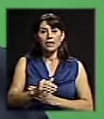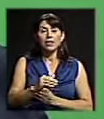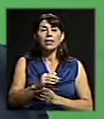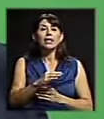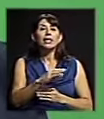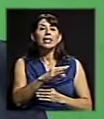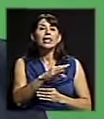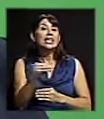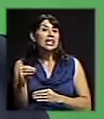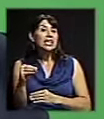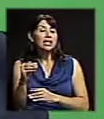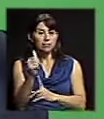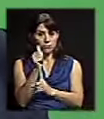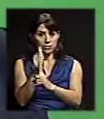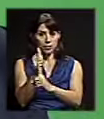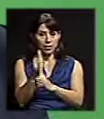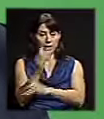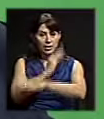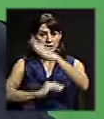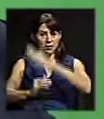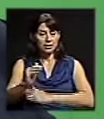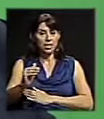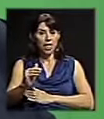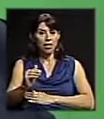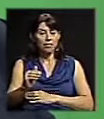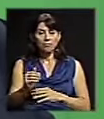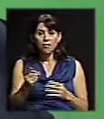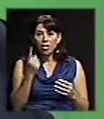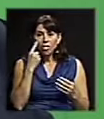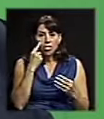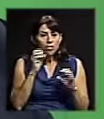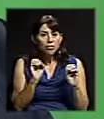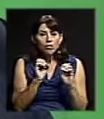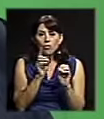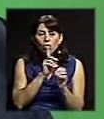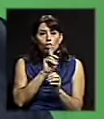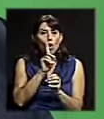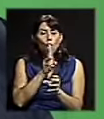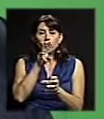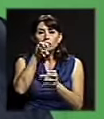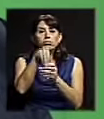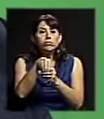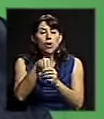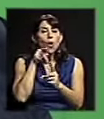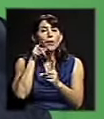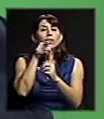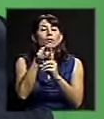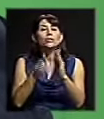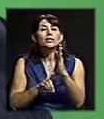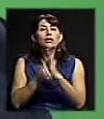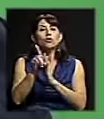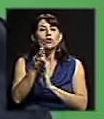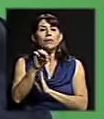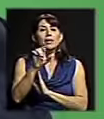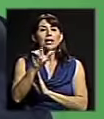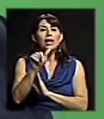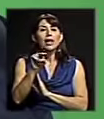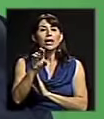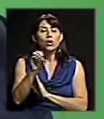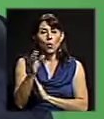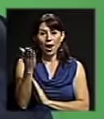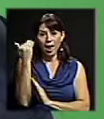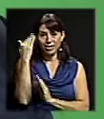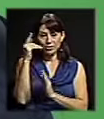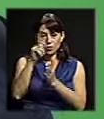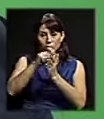discapacidad como tal nunca quedaron visibilizados en los objetivos de desarrollo del milenio cuando se formularon